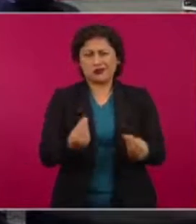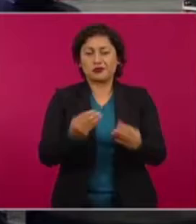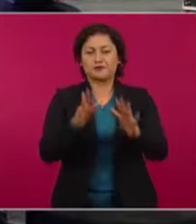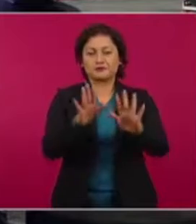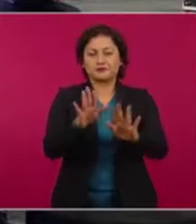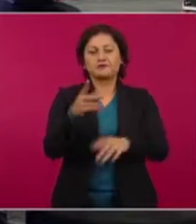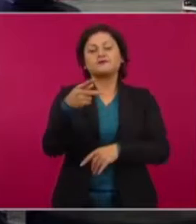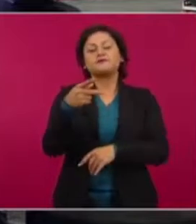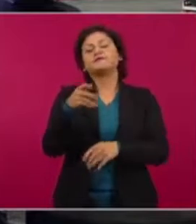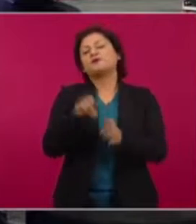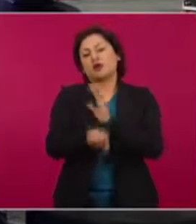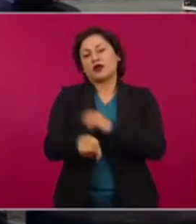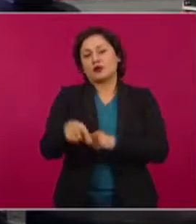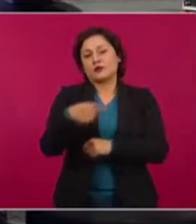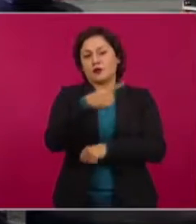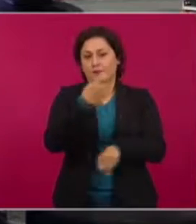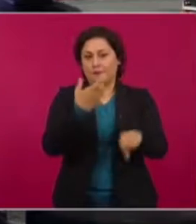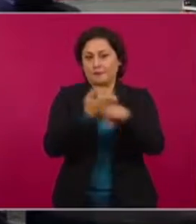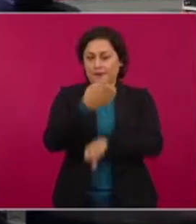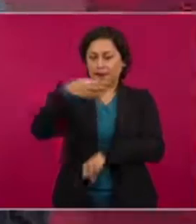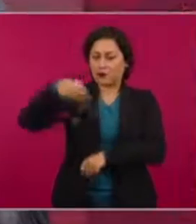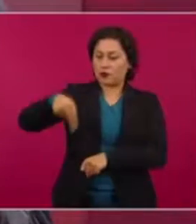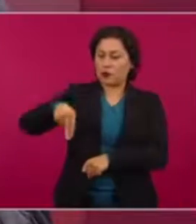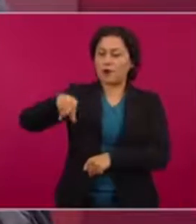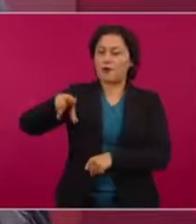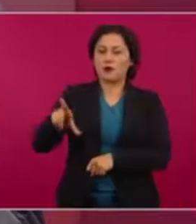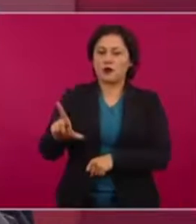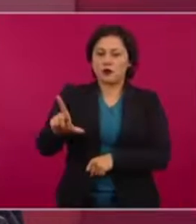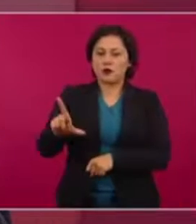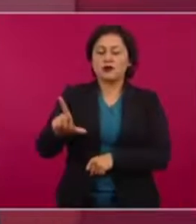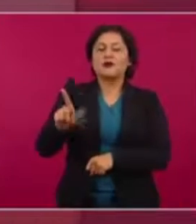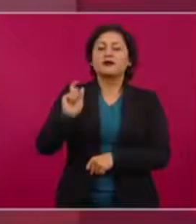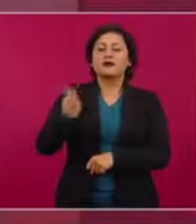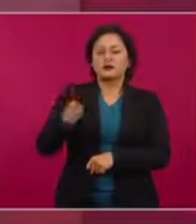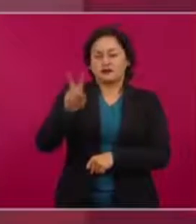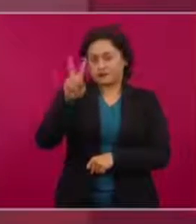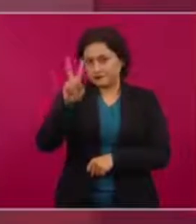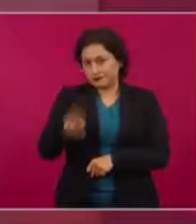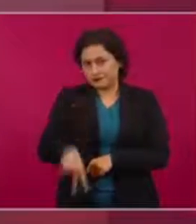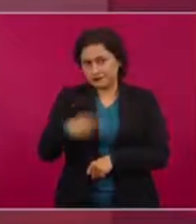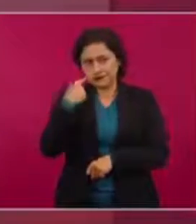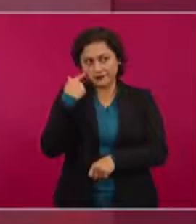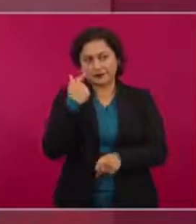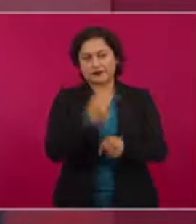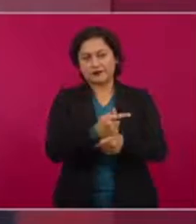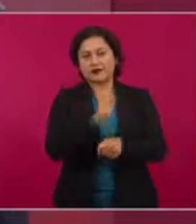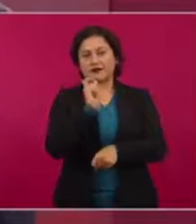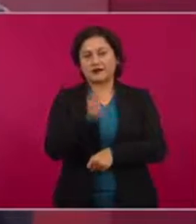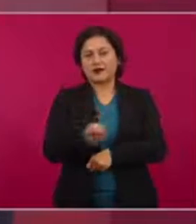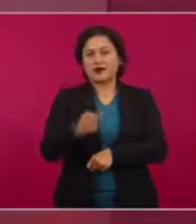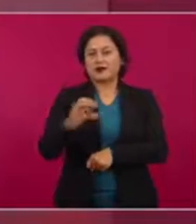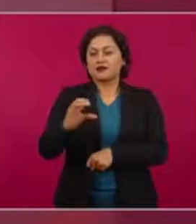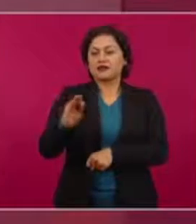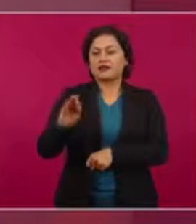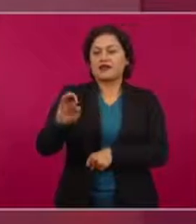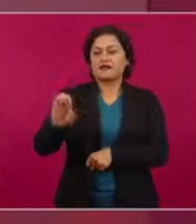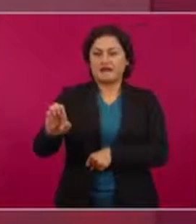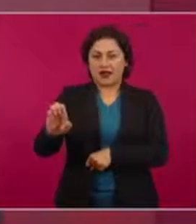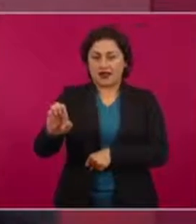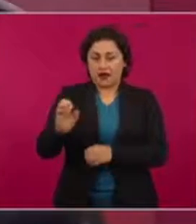Nuevo León es algo excepcional el que la Comisión Federal haya